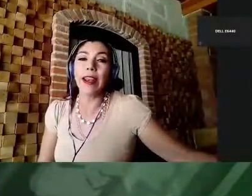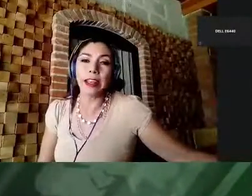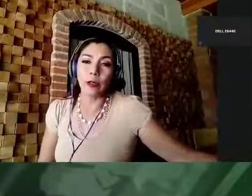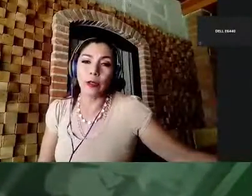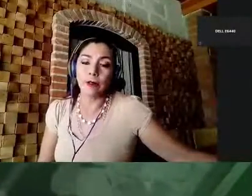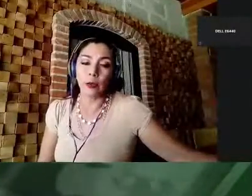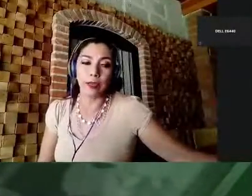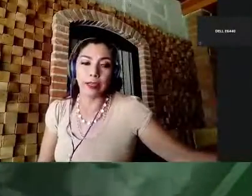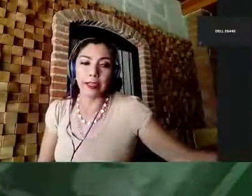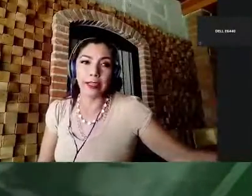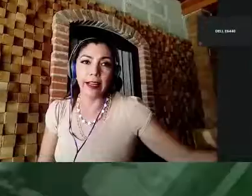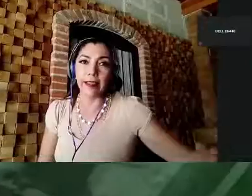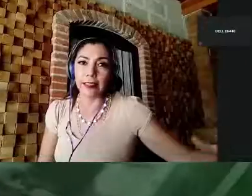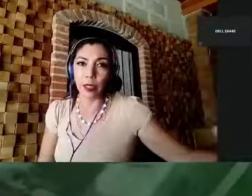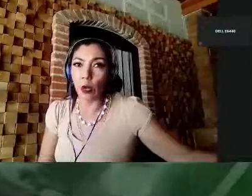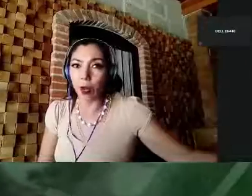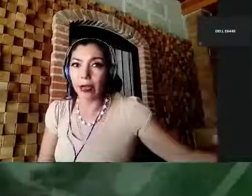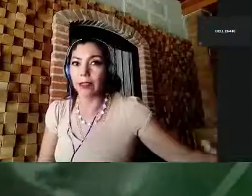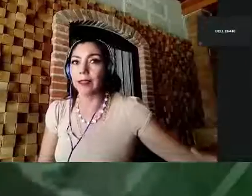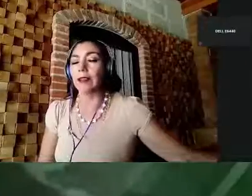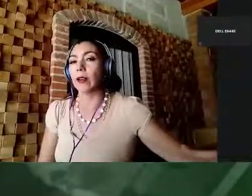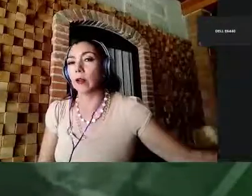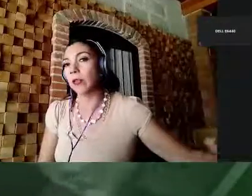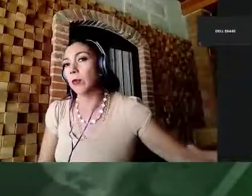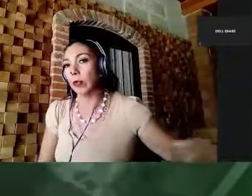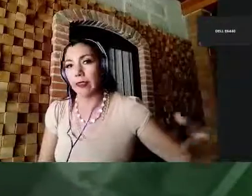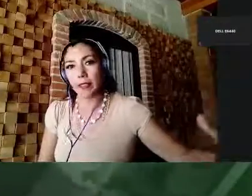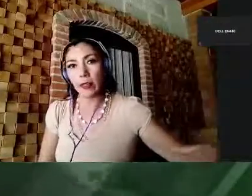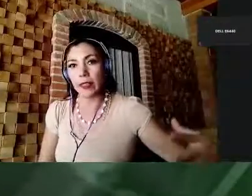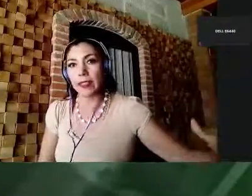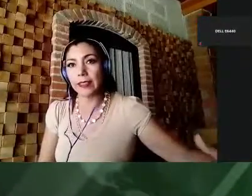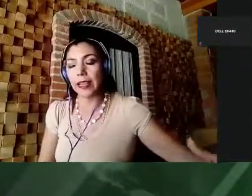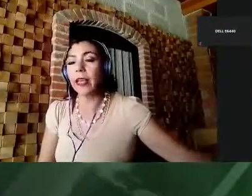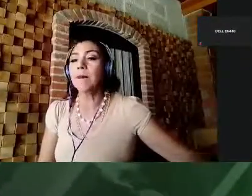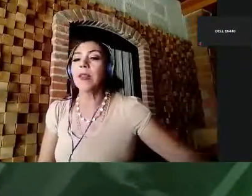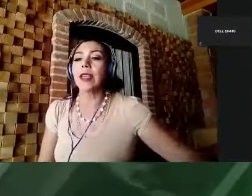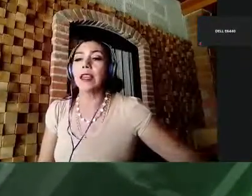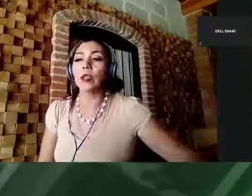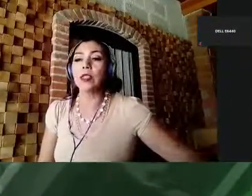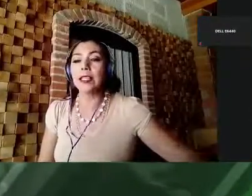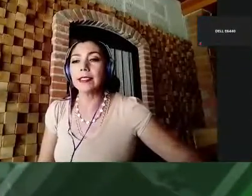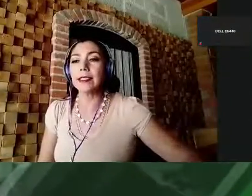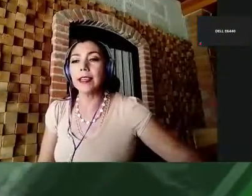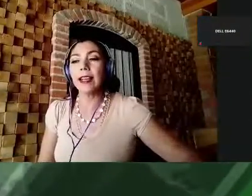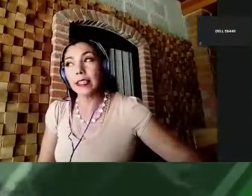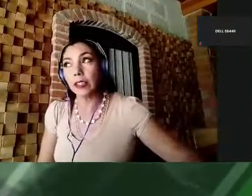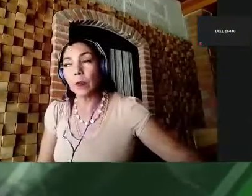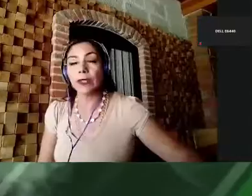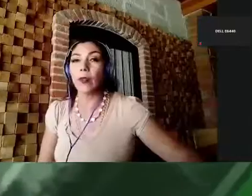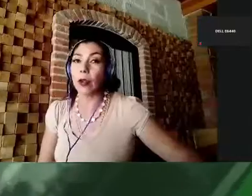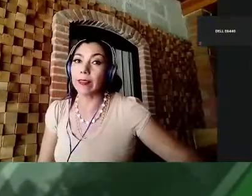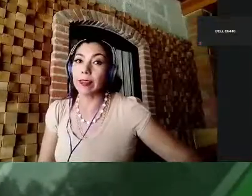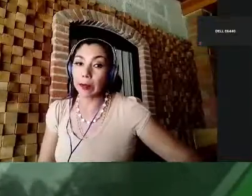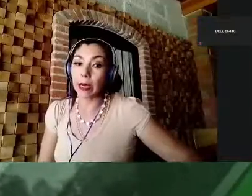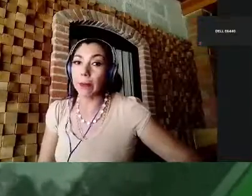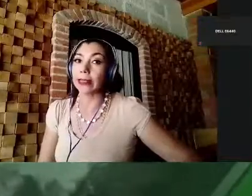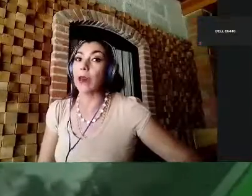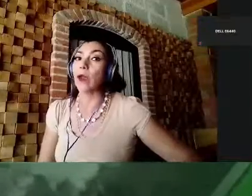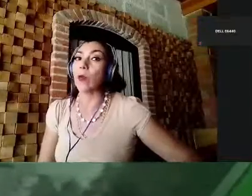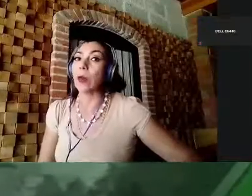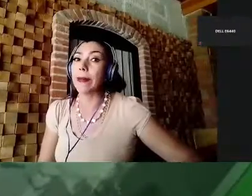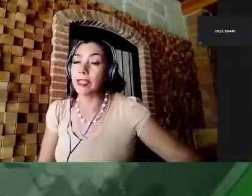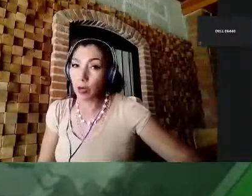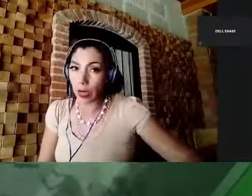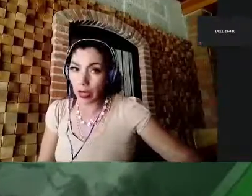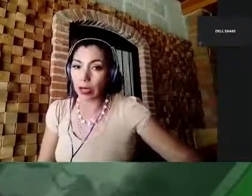Hay un anexo donde tratan adicciones, alcoholismo, drogadicción, etcétera. Y entonces en ese anexo, el pasado 30 de abril,